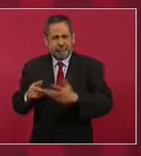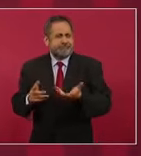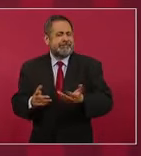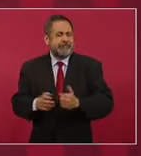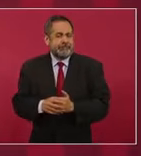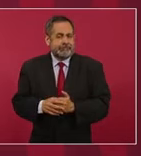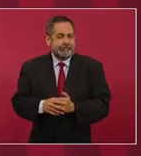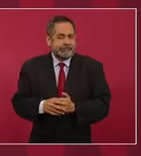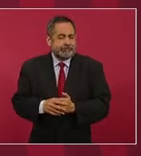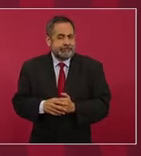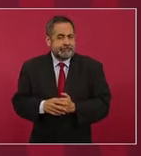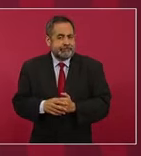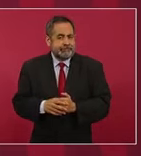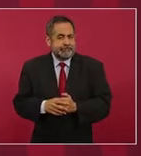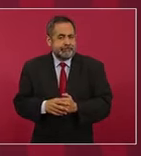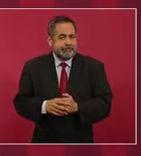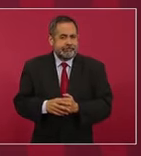Eso